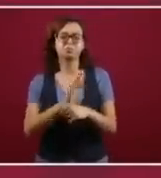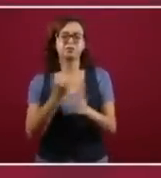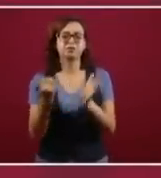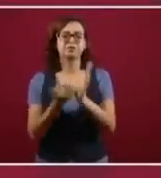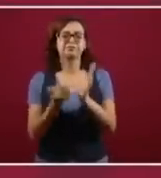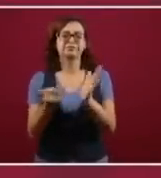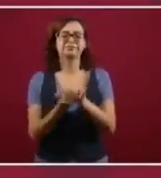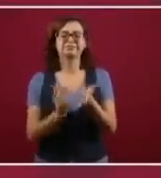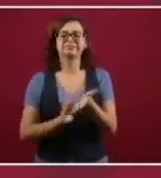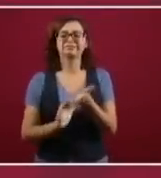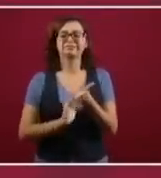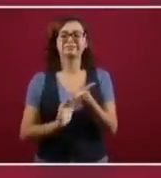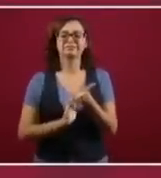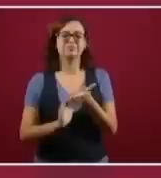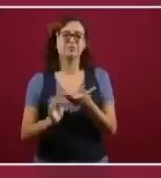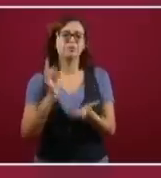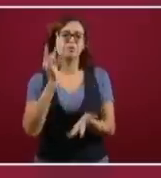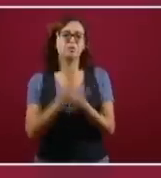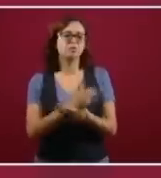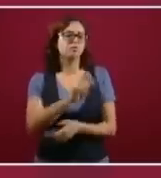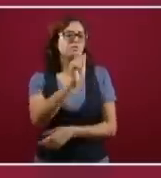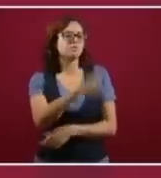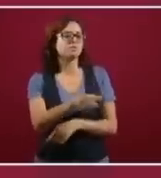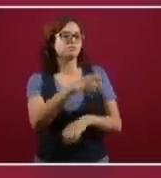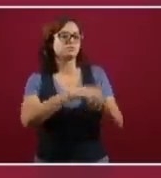a unas cuantas empresas